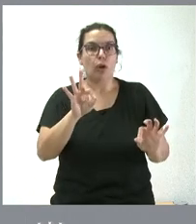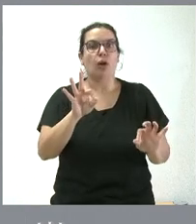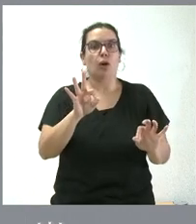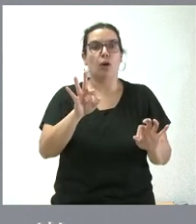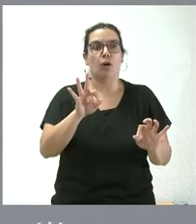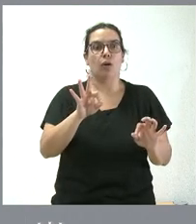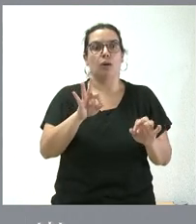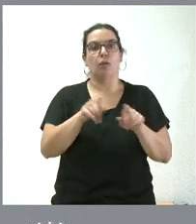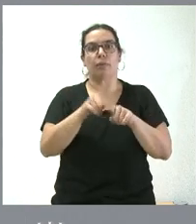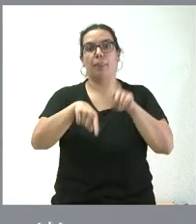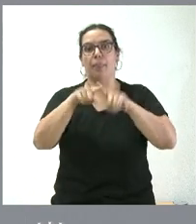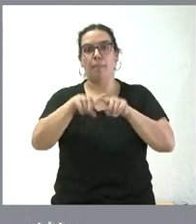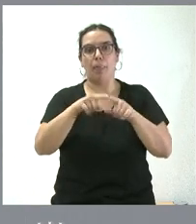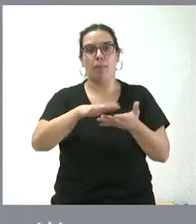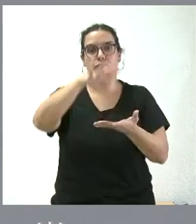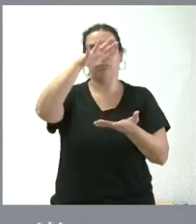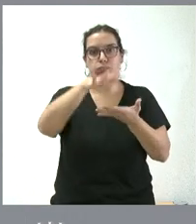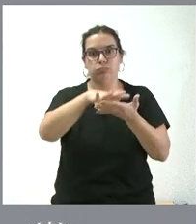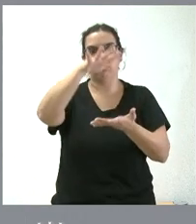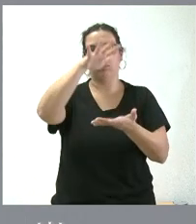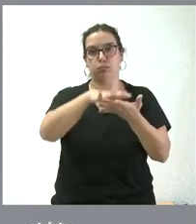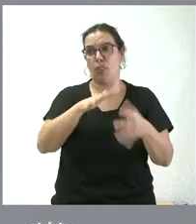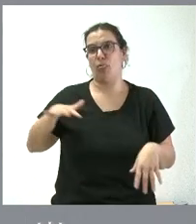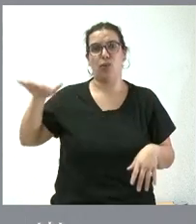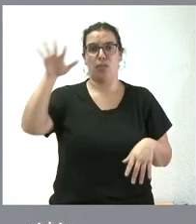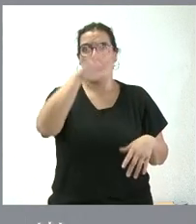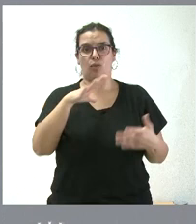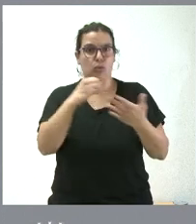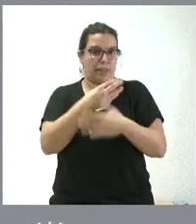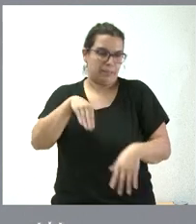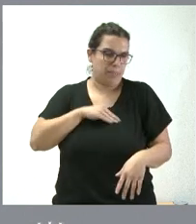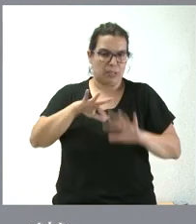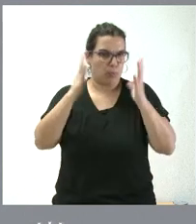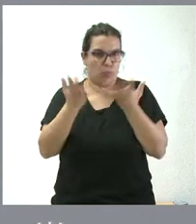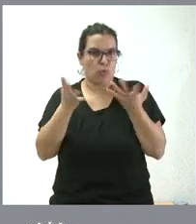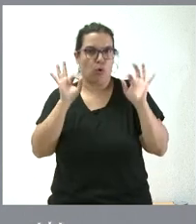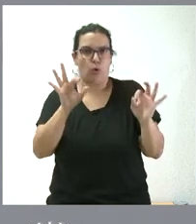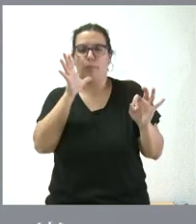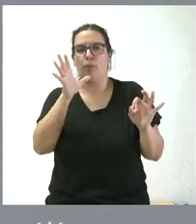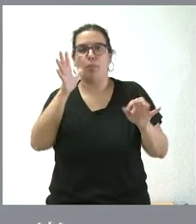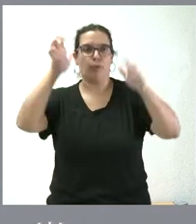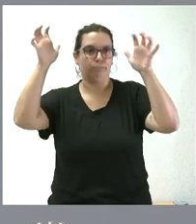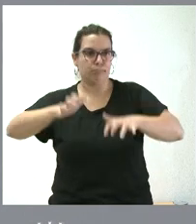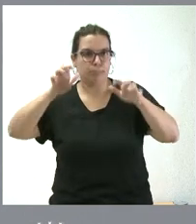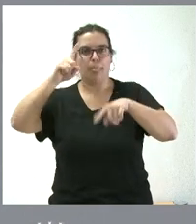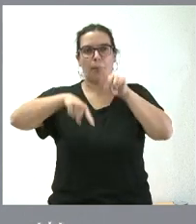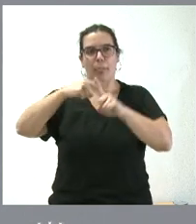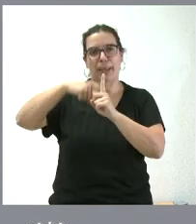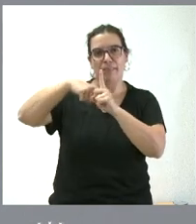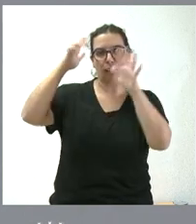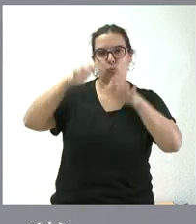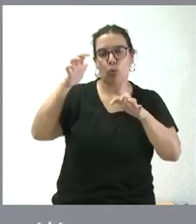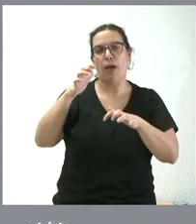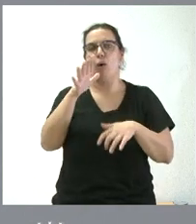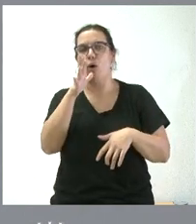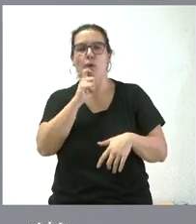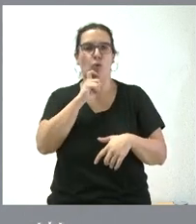a la alza o a la baja de los niveles acuáticos en todas las zonas de España y del resto del mundo como consecuencia también de los niveles hídricos o hidrológicos que se producen en